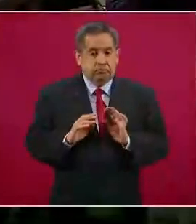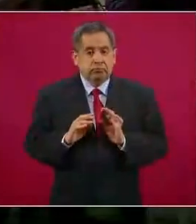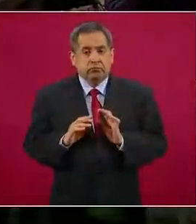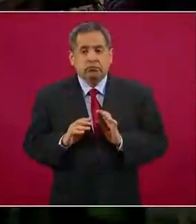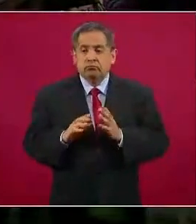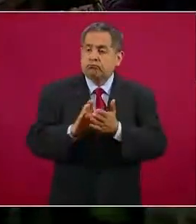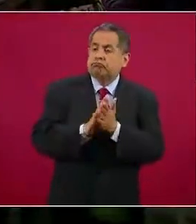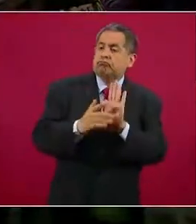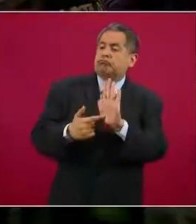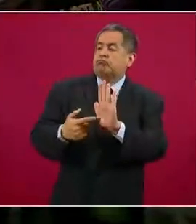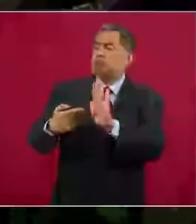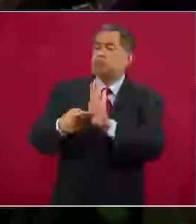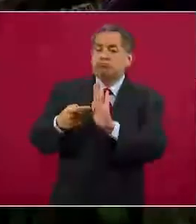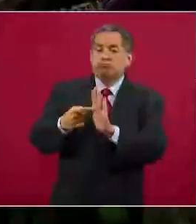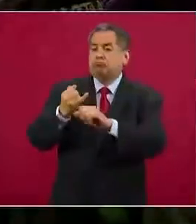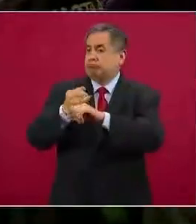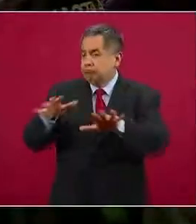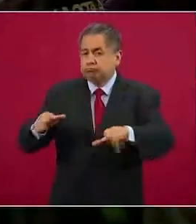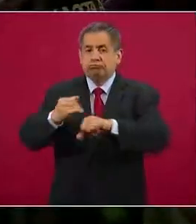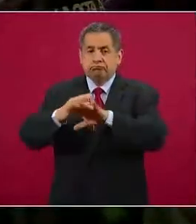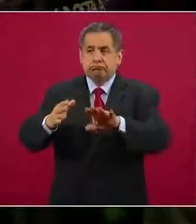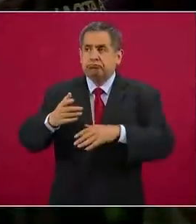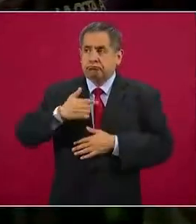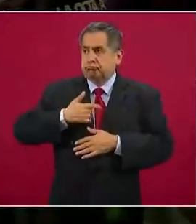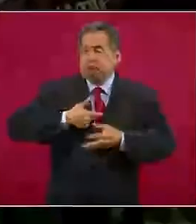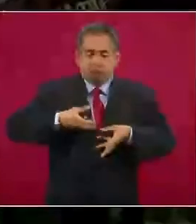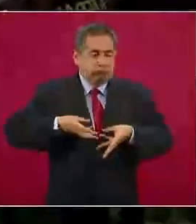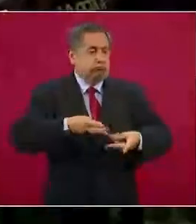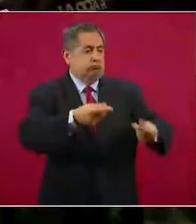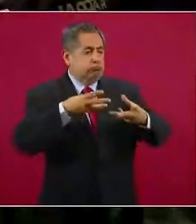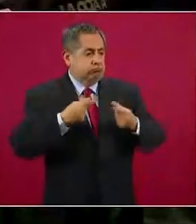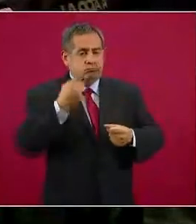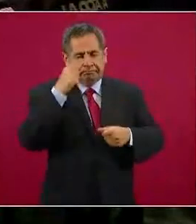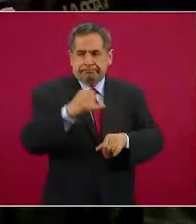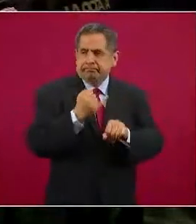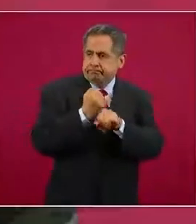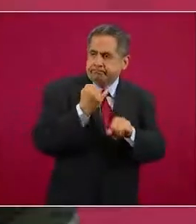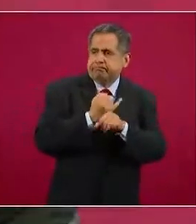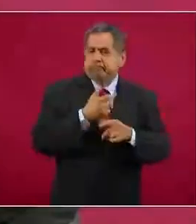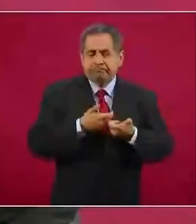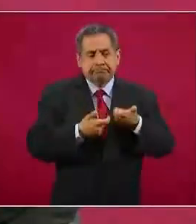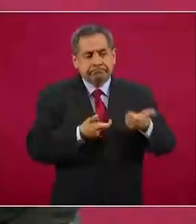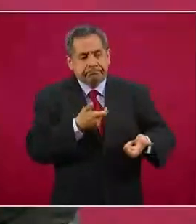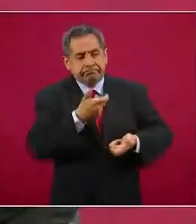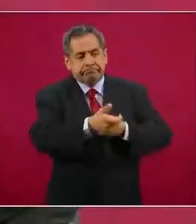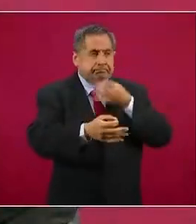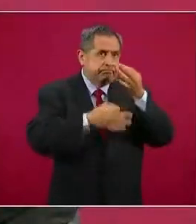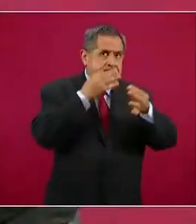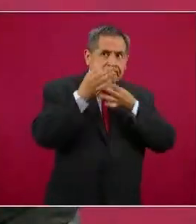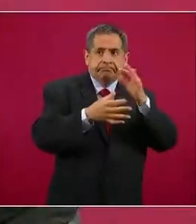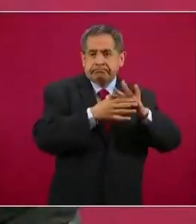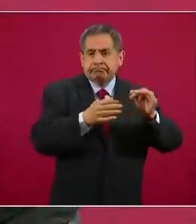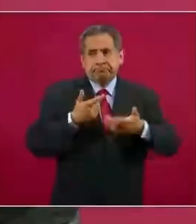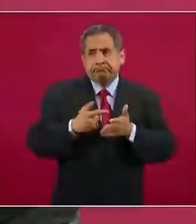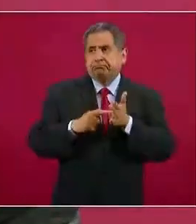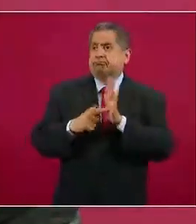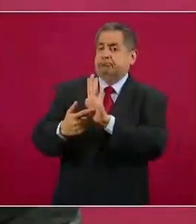informar cuánto están destinando a redes sociales, en las mismas empresas